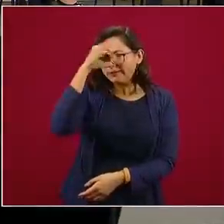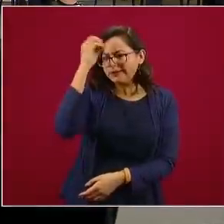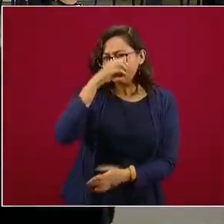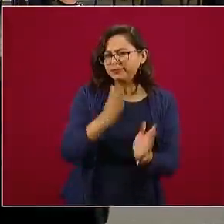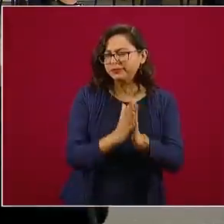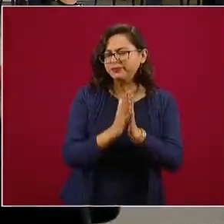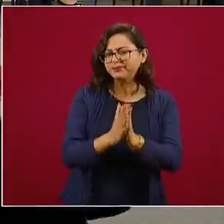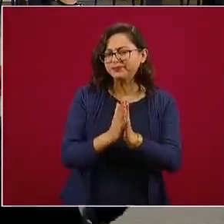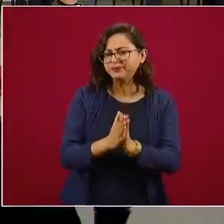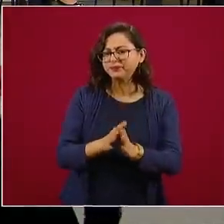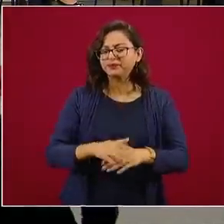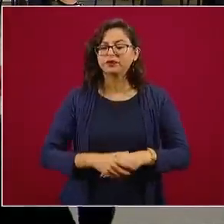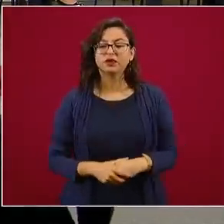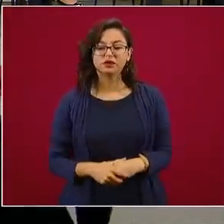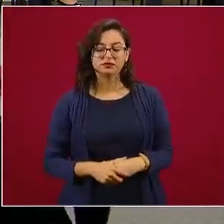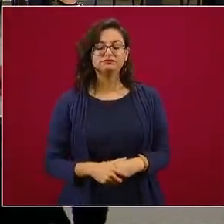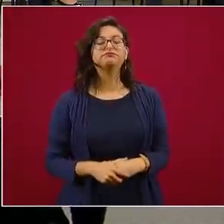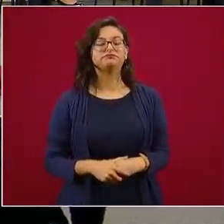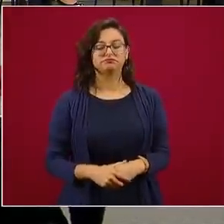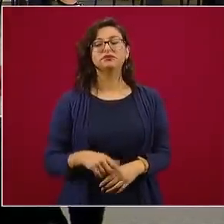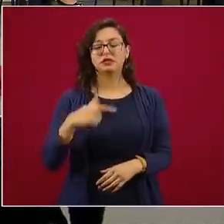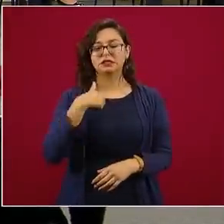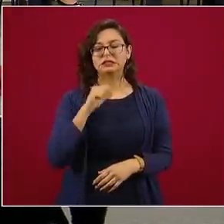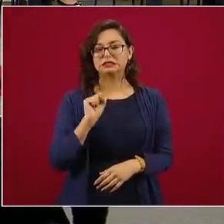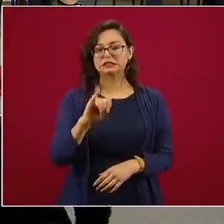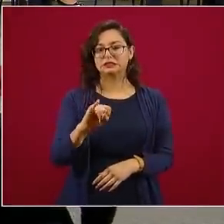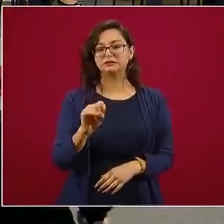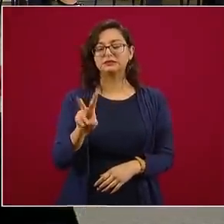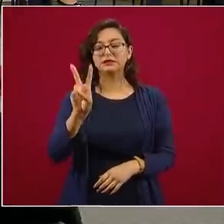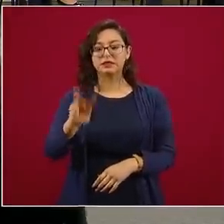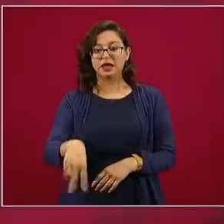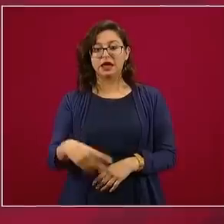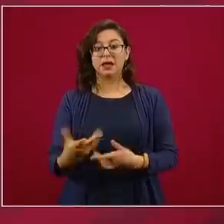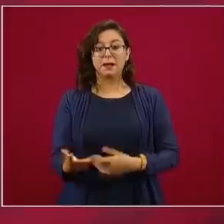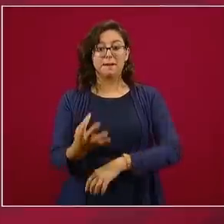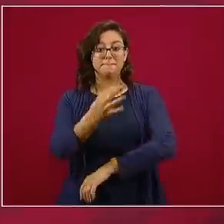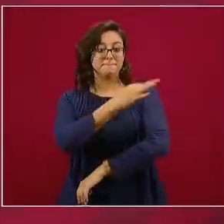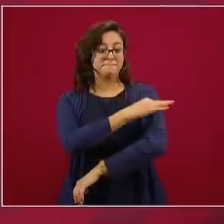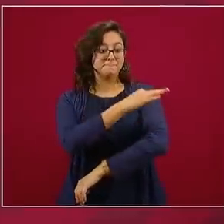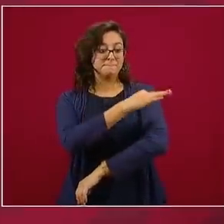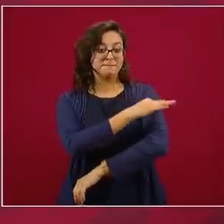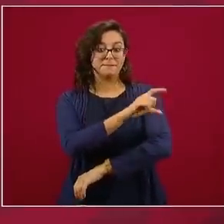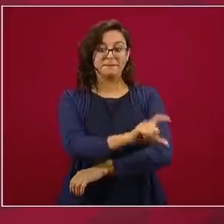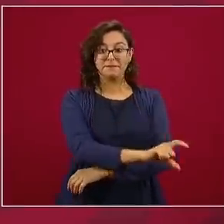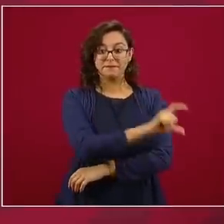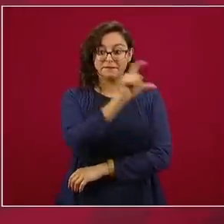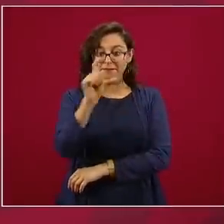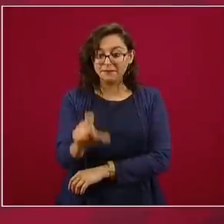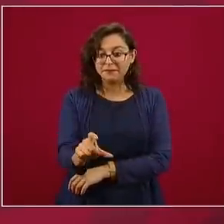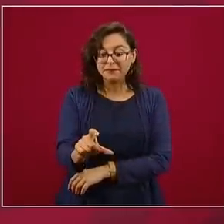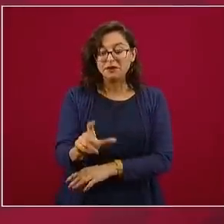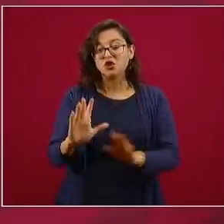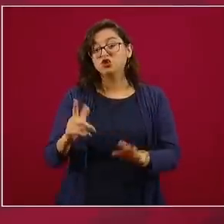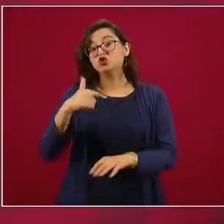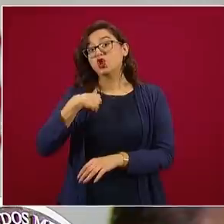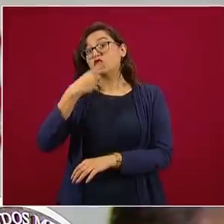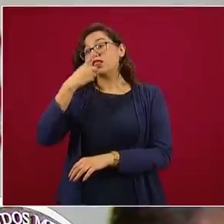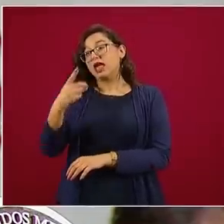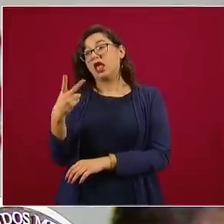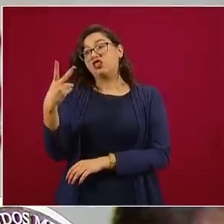dicho eso, y lo he dicho varias veces, es cuando veamos la vacuna aquí, si llega antes de mi